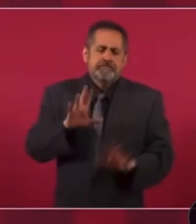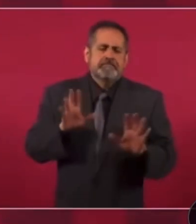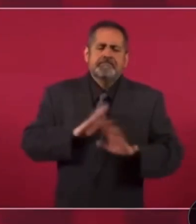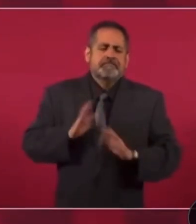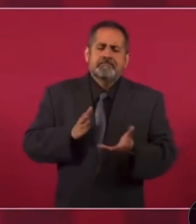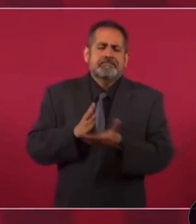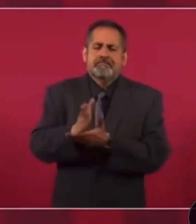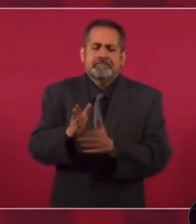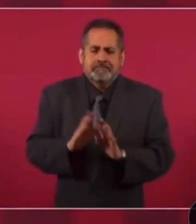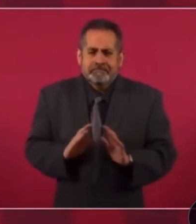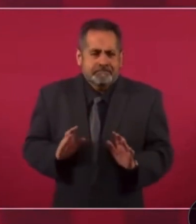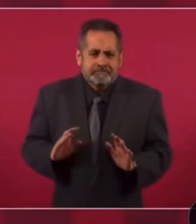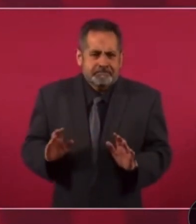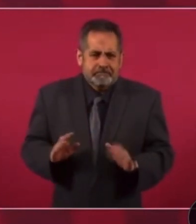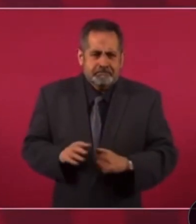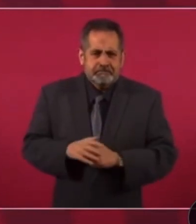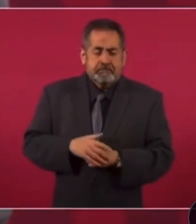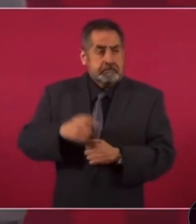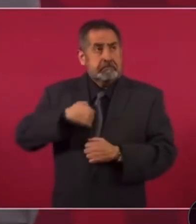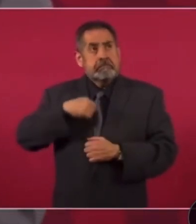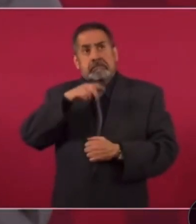Y tampoco me preocupa,